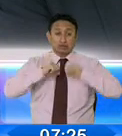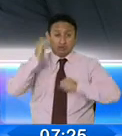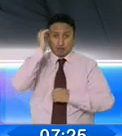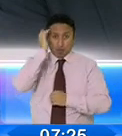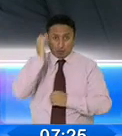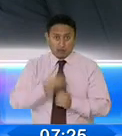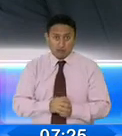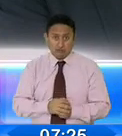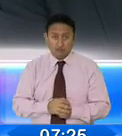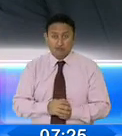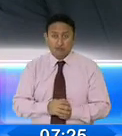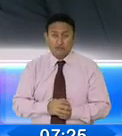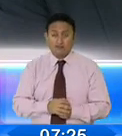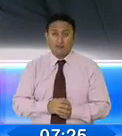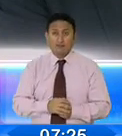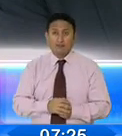que